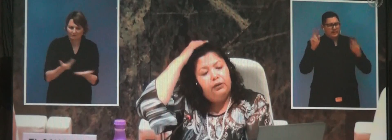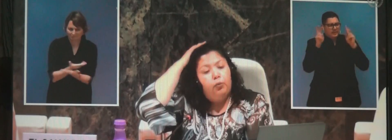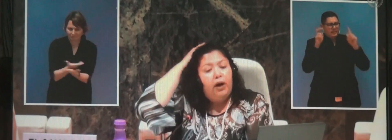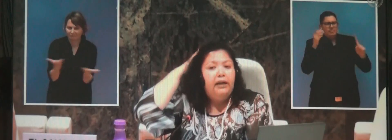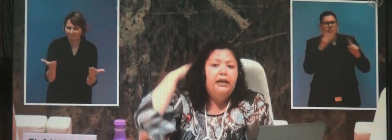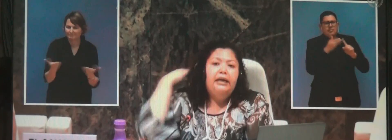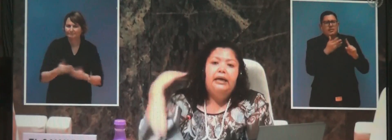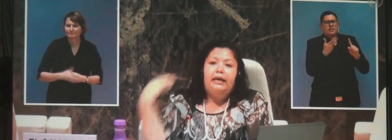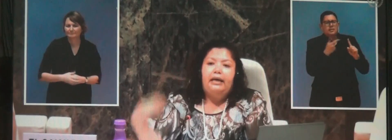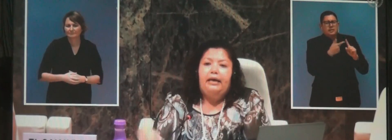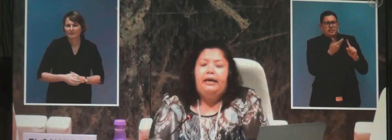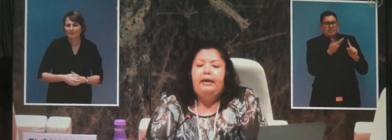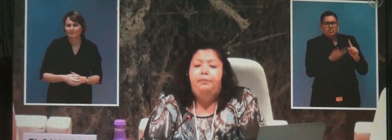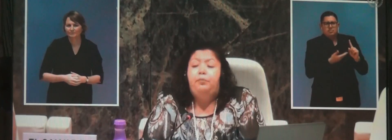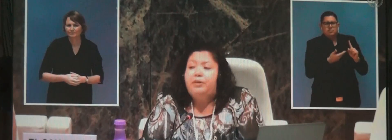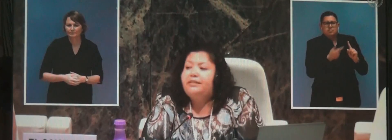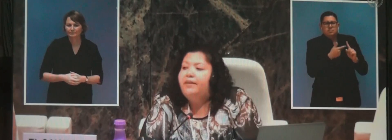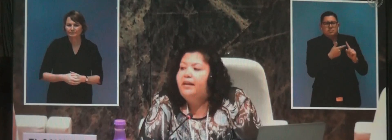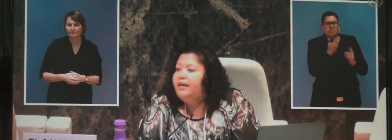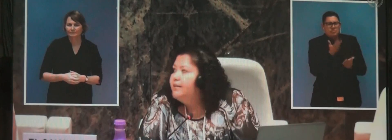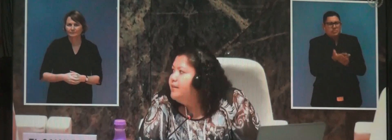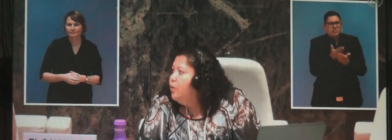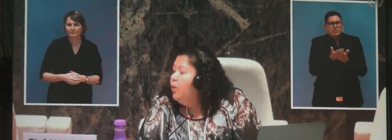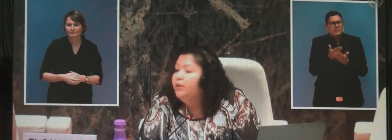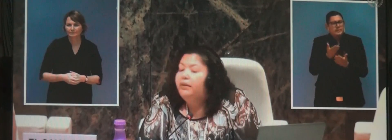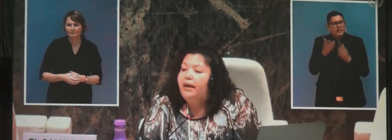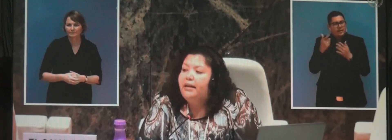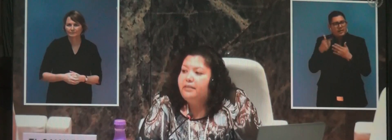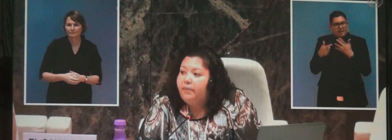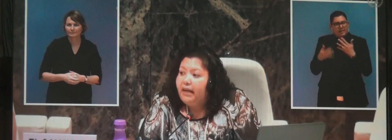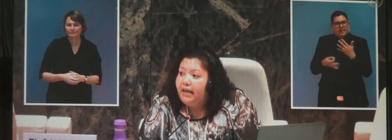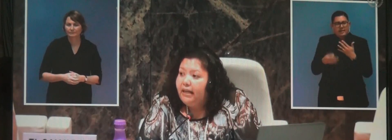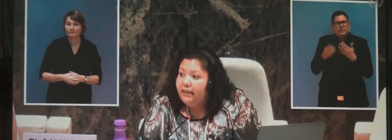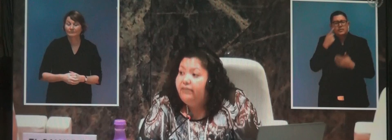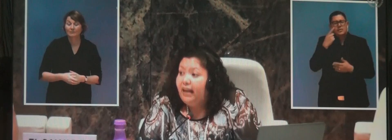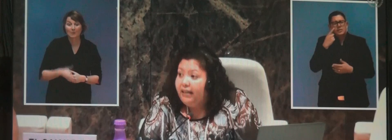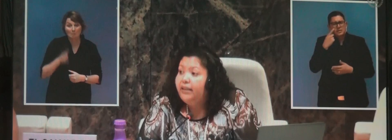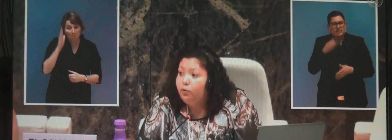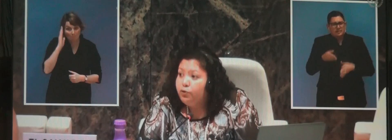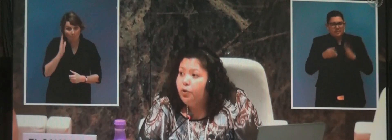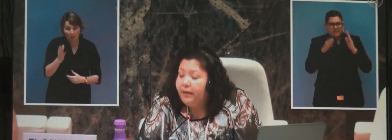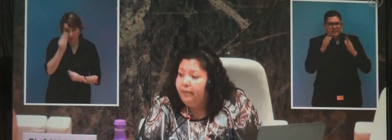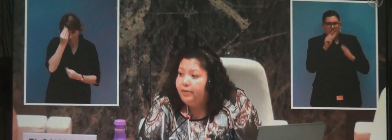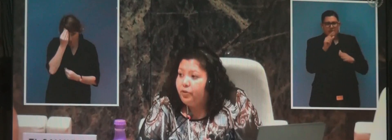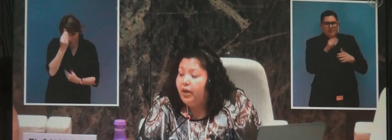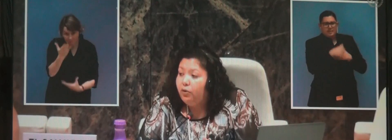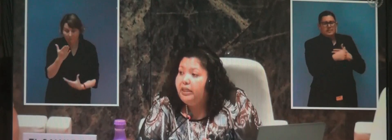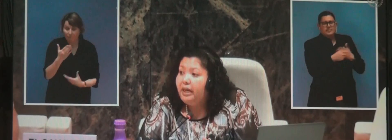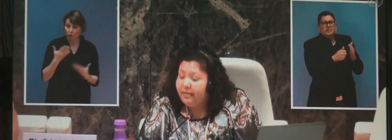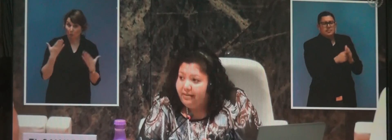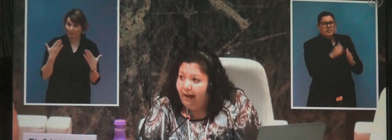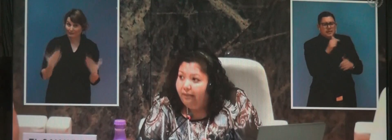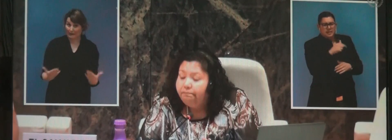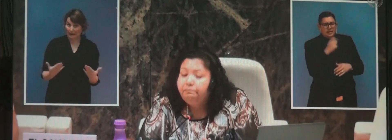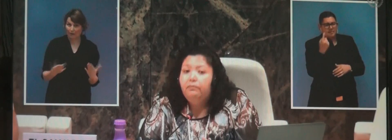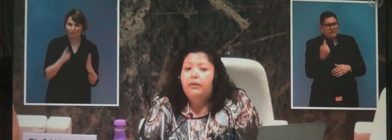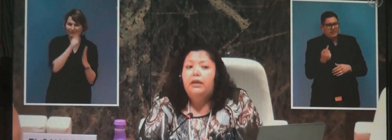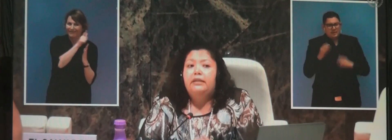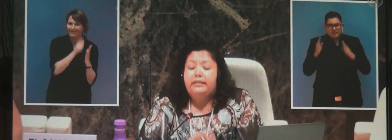en la actual propuesta de ley que se encuentra en la Asamblea Legislativa, la Ley de Inclusión para las Personas con